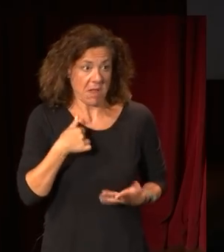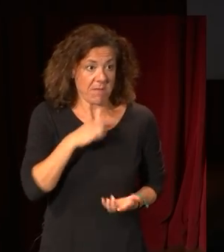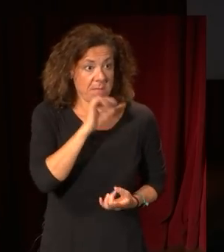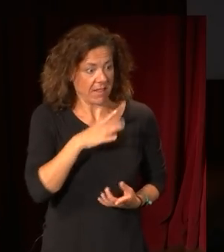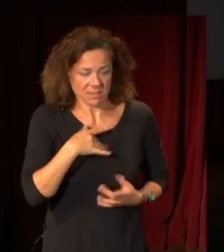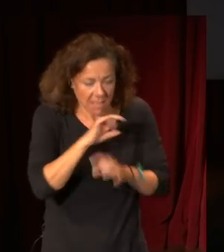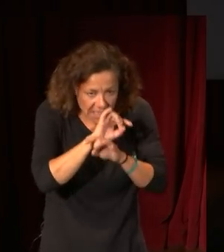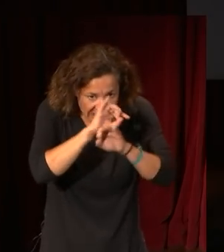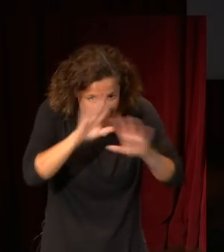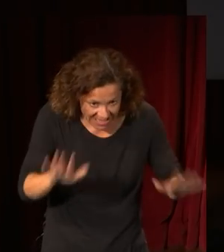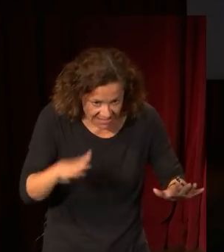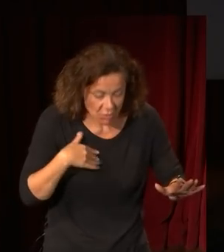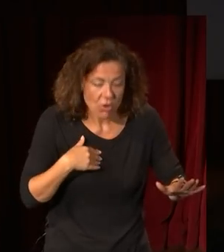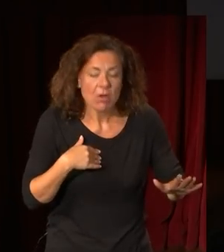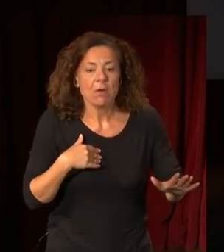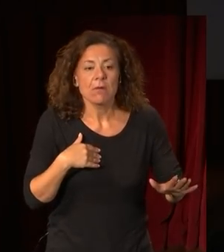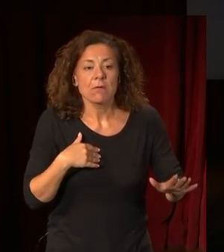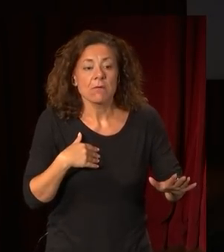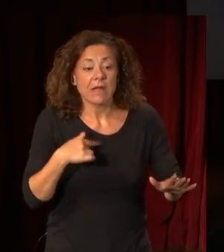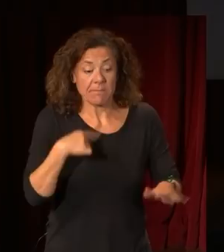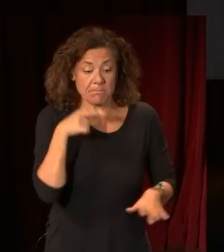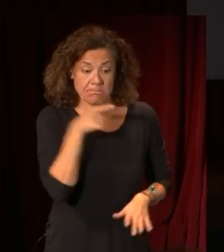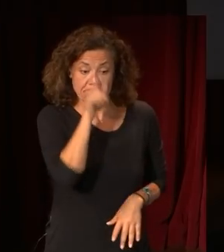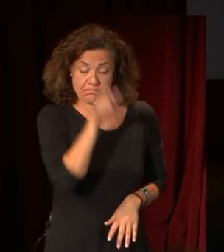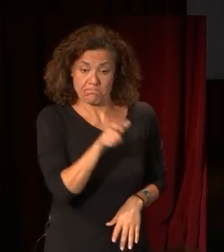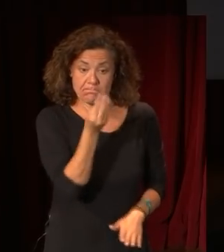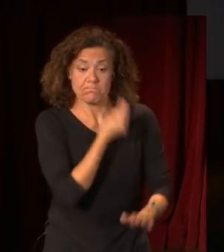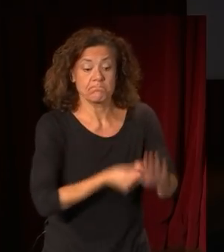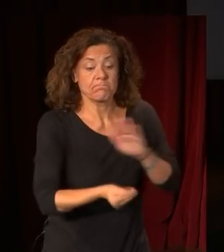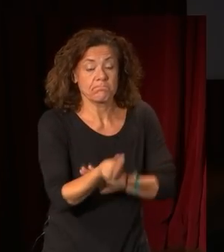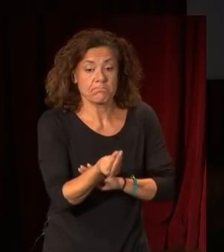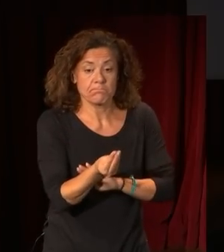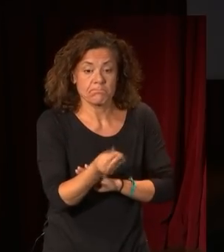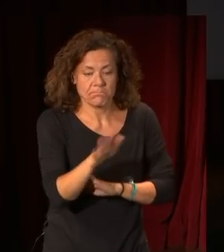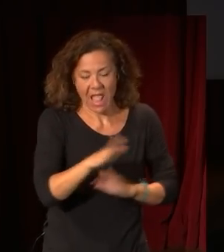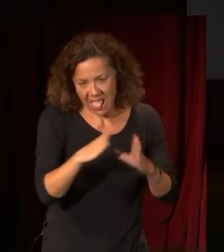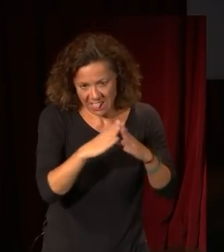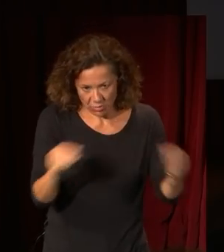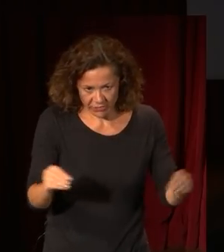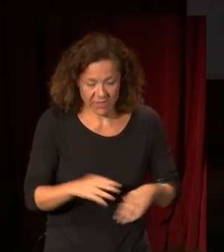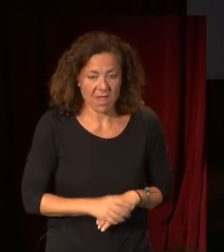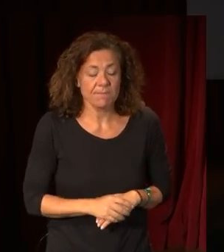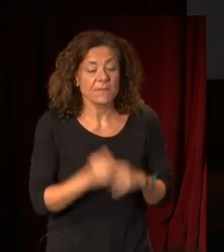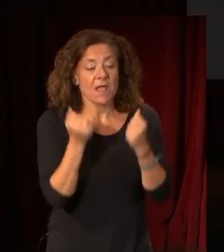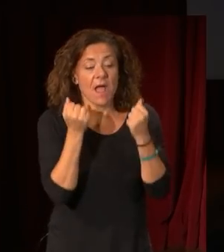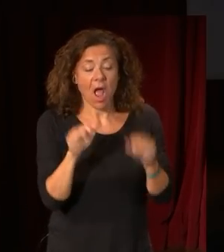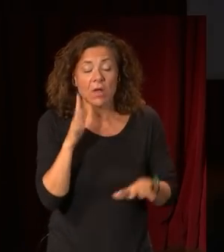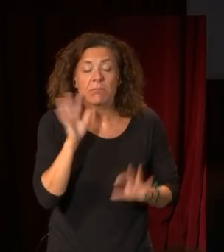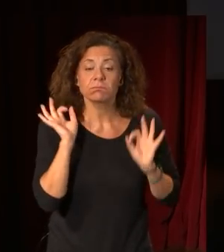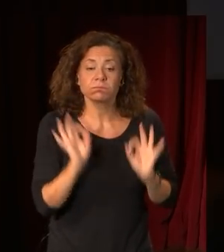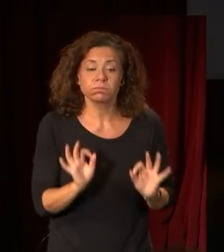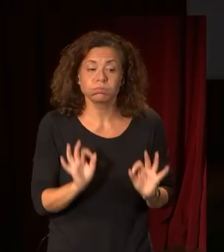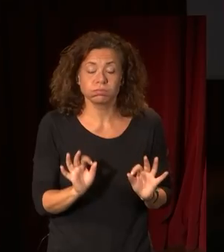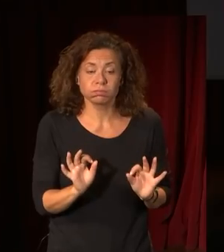innegable y que nos sitúa a bermejo en el origen de bermejo en andalucía aunque lo cierto es que